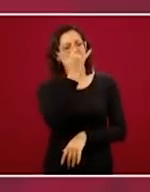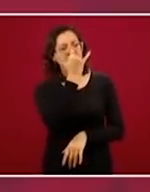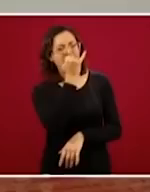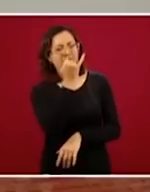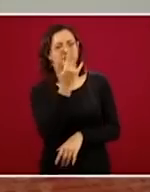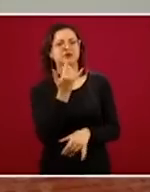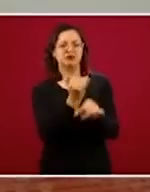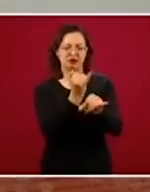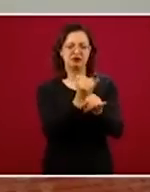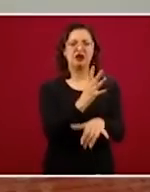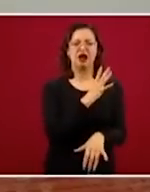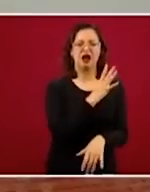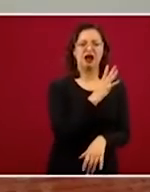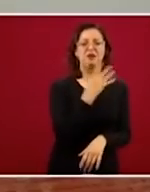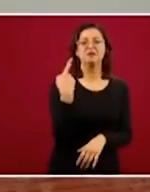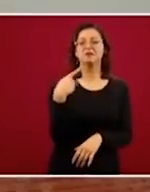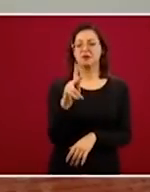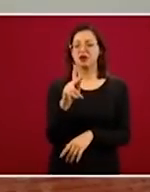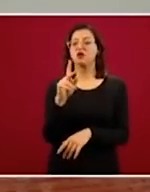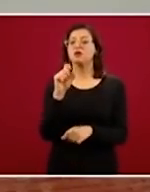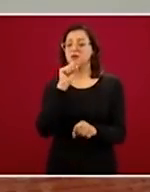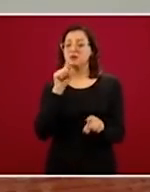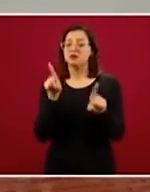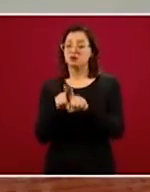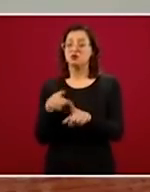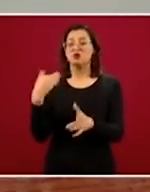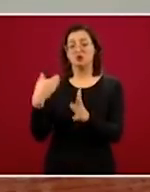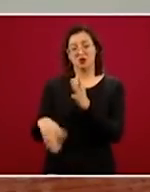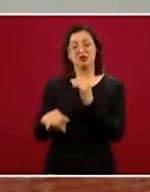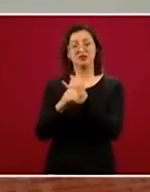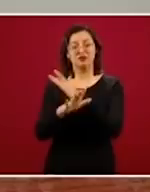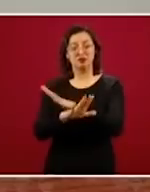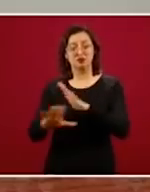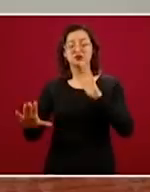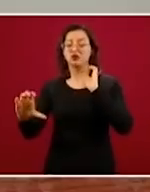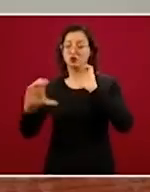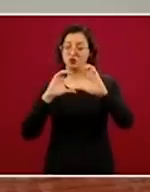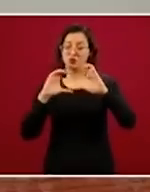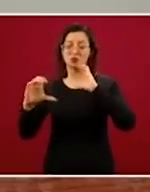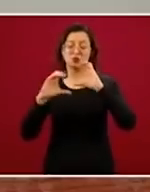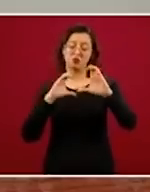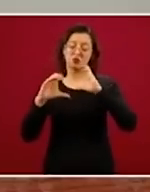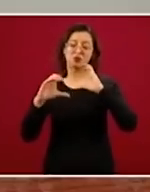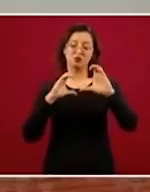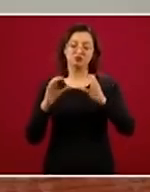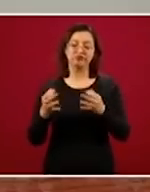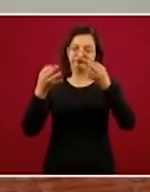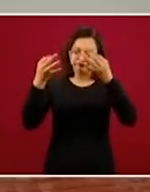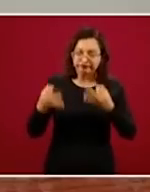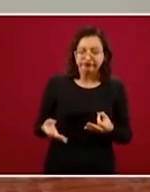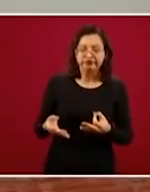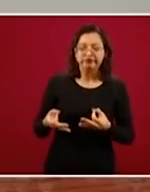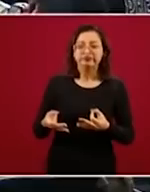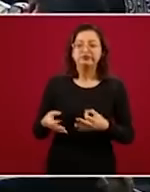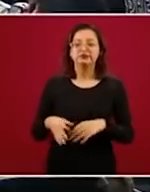hace falta información comunicación adecuada